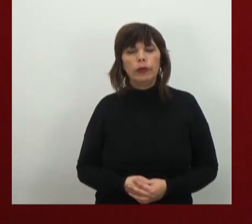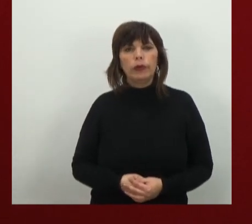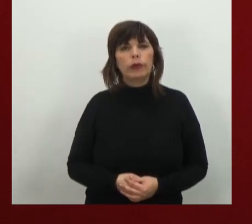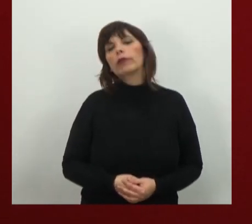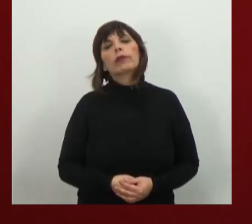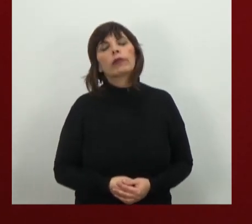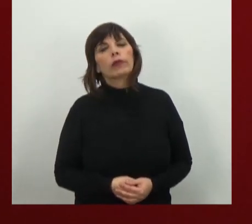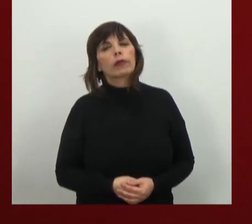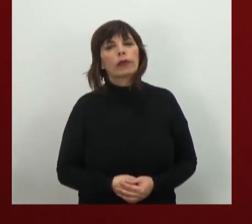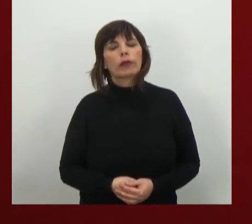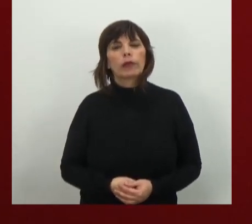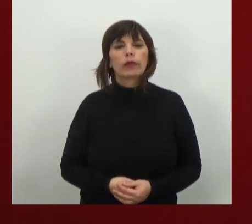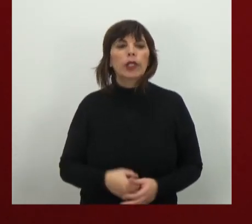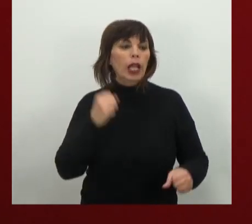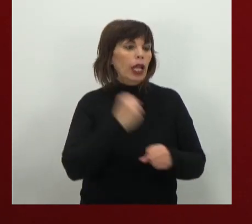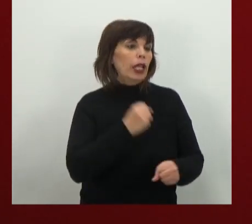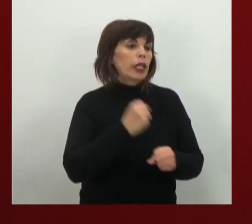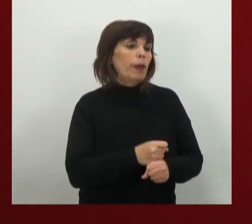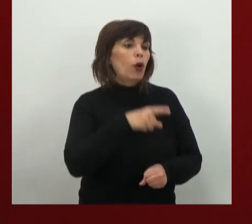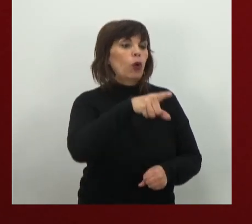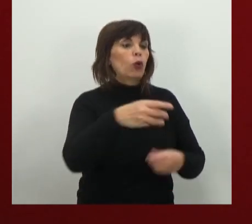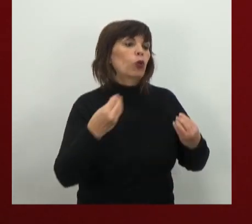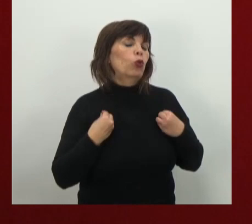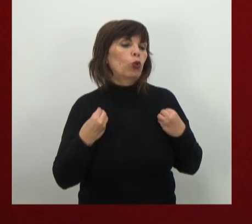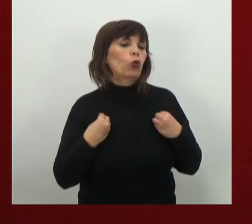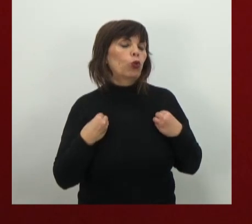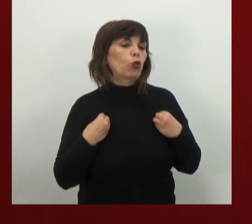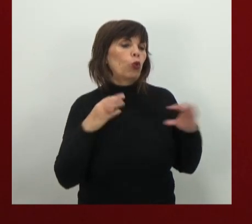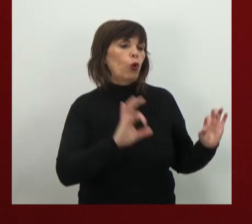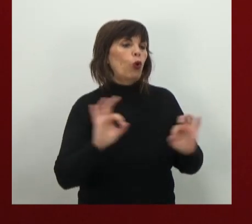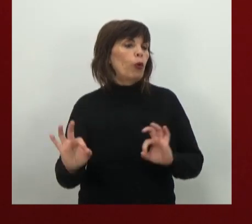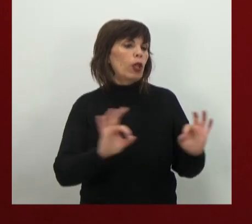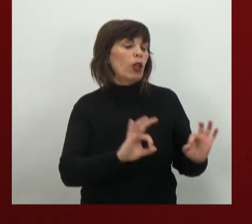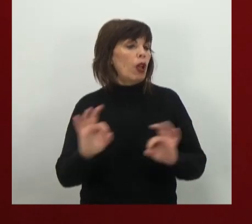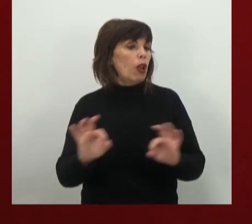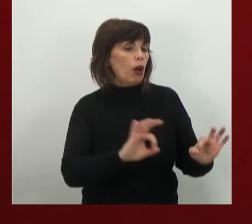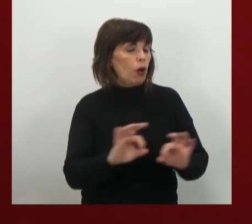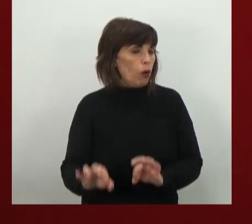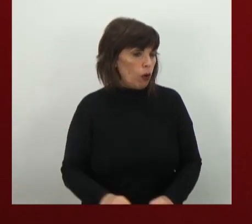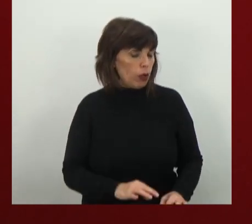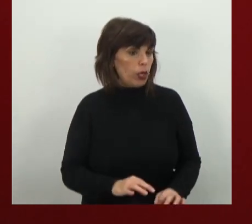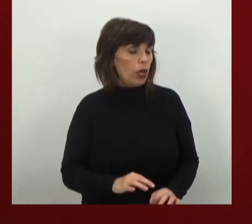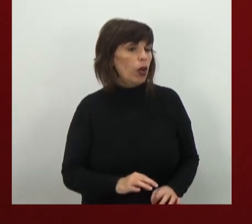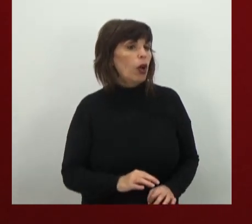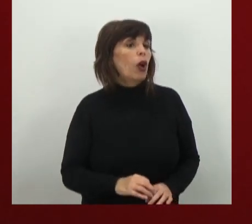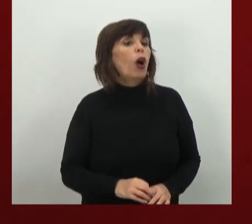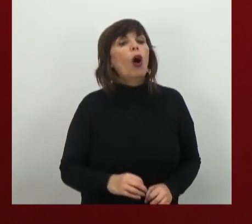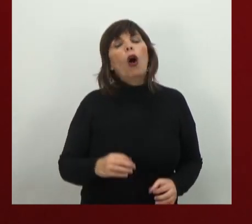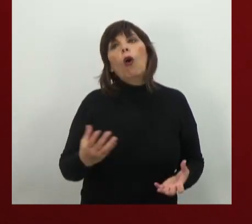El trabajo ordena tu vida. El trabajo trae disciplina. El trabajo trae